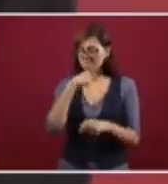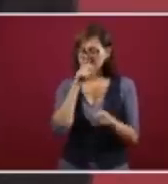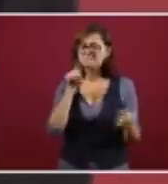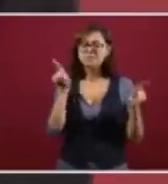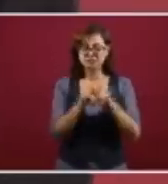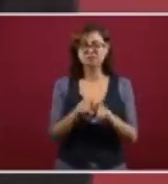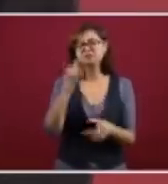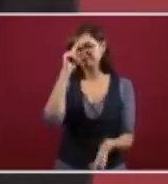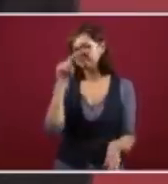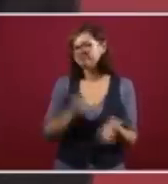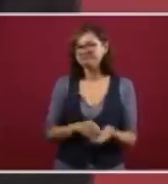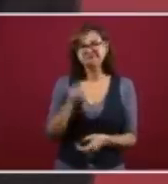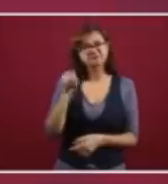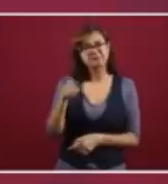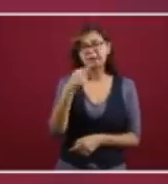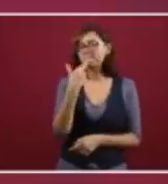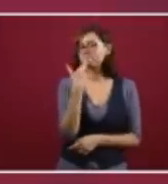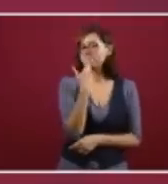todo,